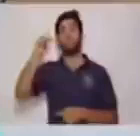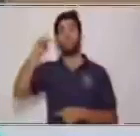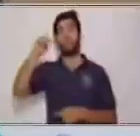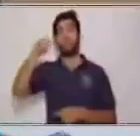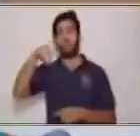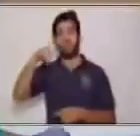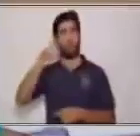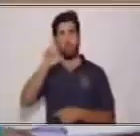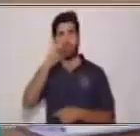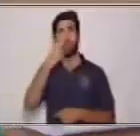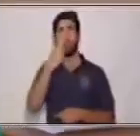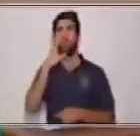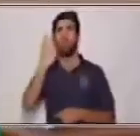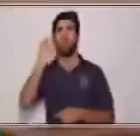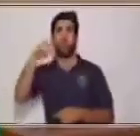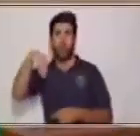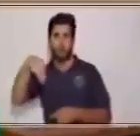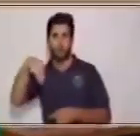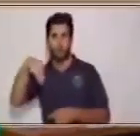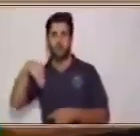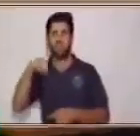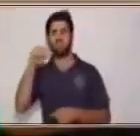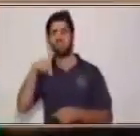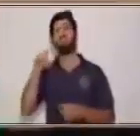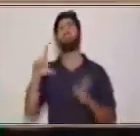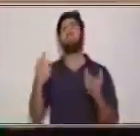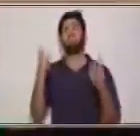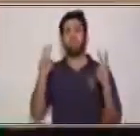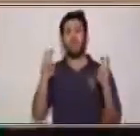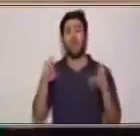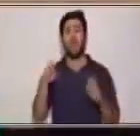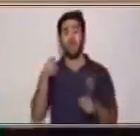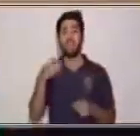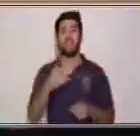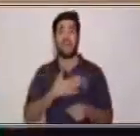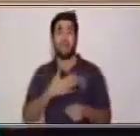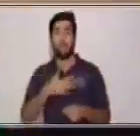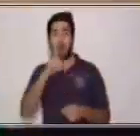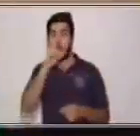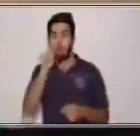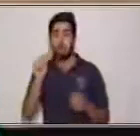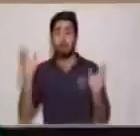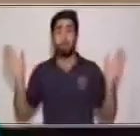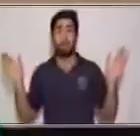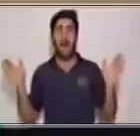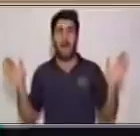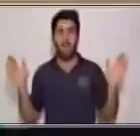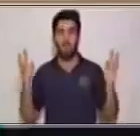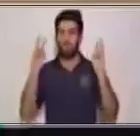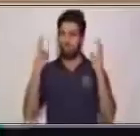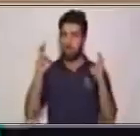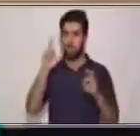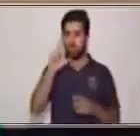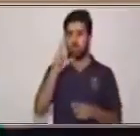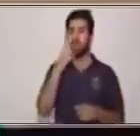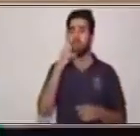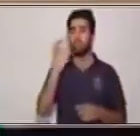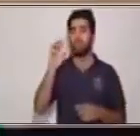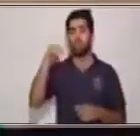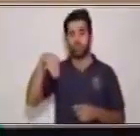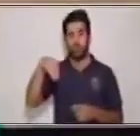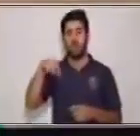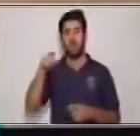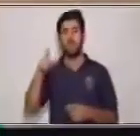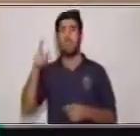hablando. El chom cuenta la historia de los pájaros llamados chom y del castigo impuesto para estos